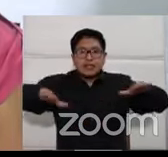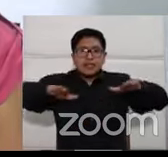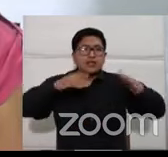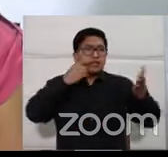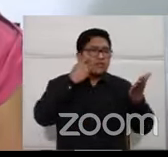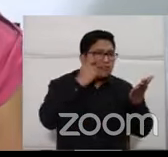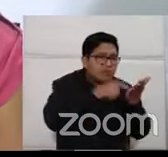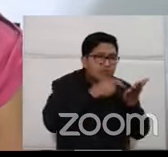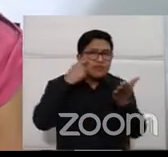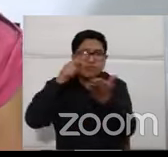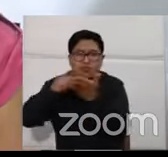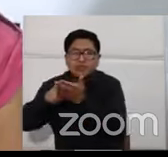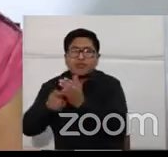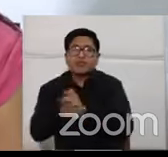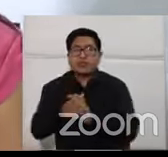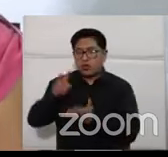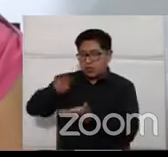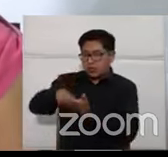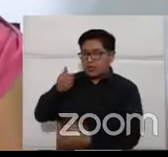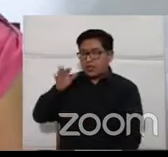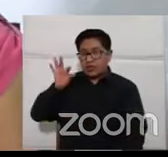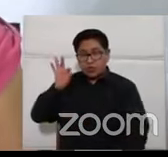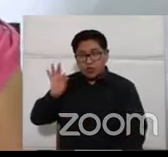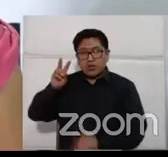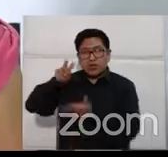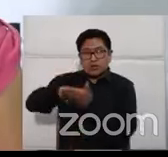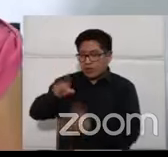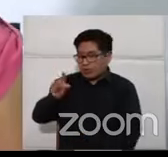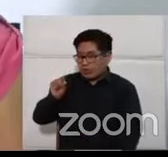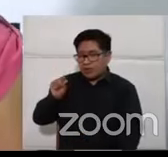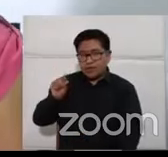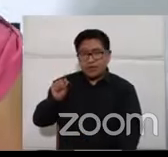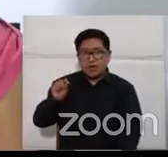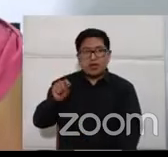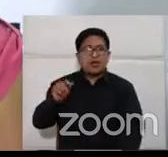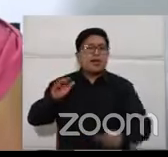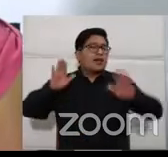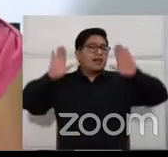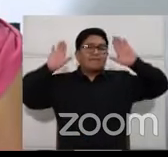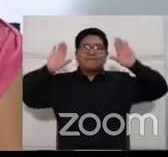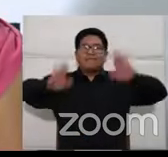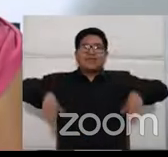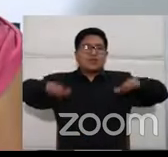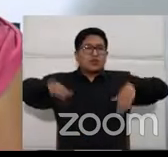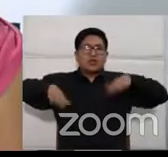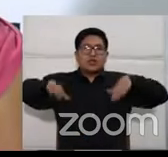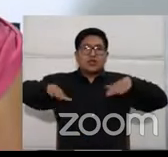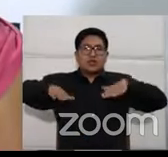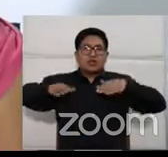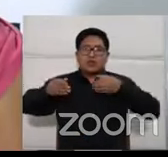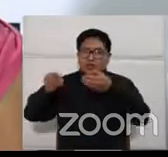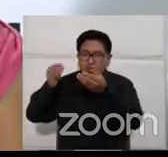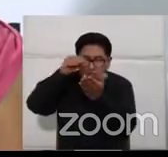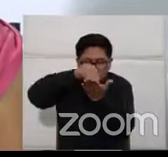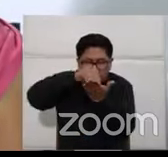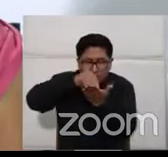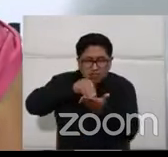las gestiones 2019 y 2020 no cuenta con ningún registro sobre aquello